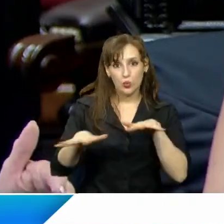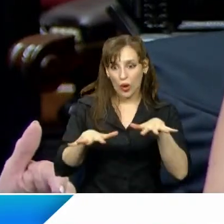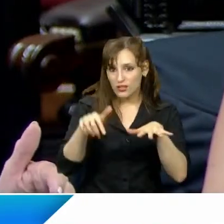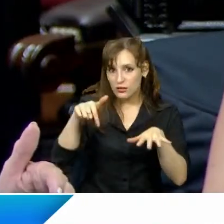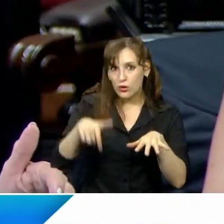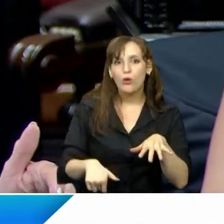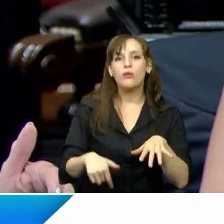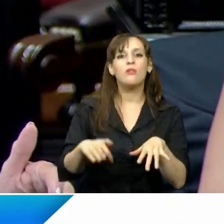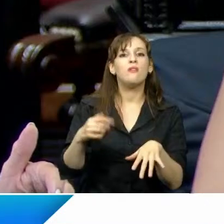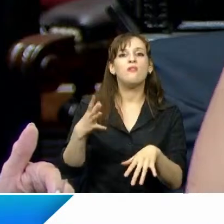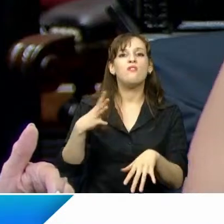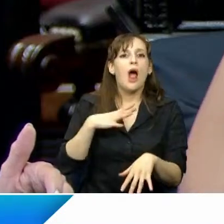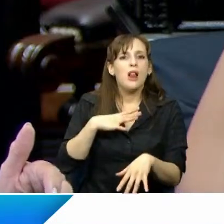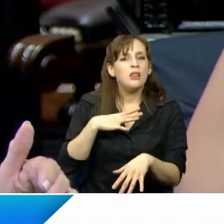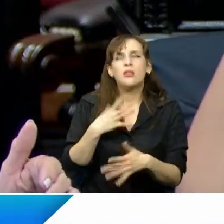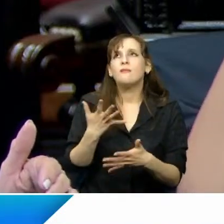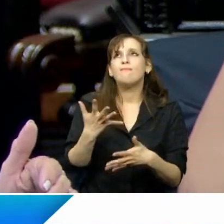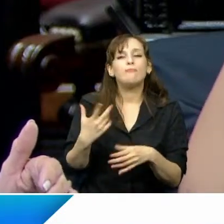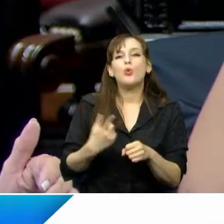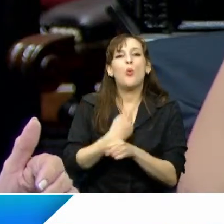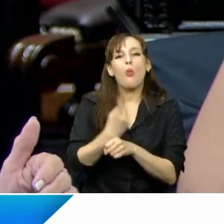al detenido